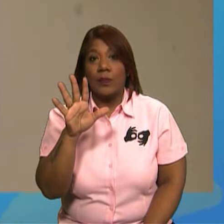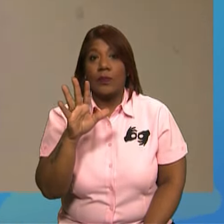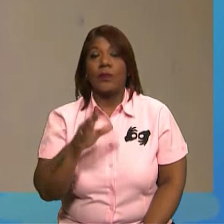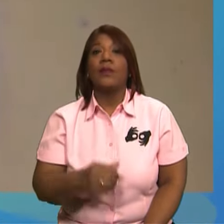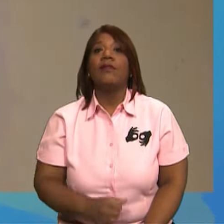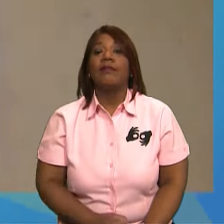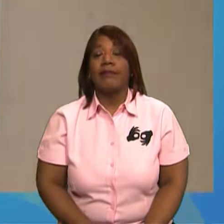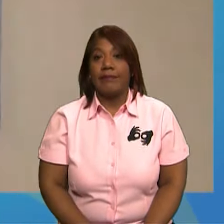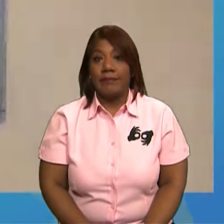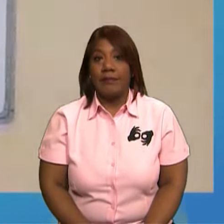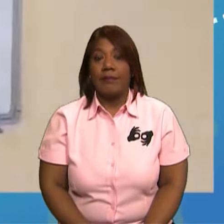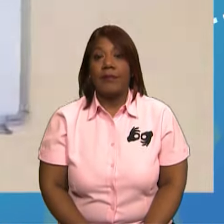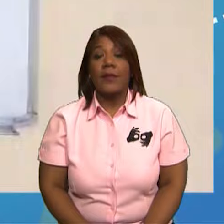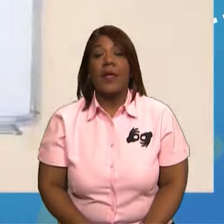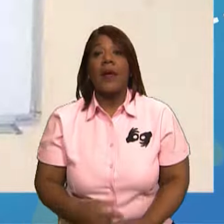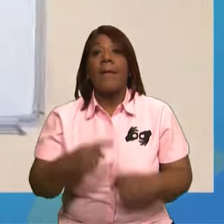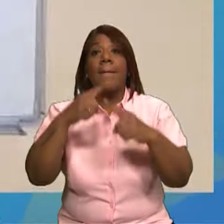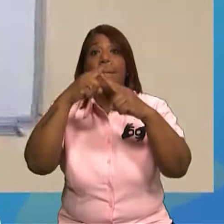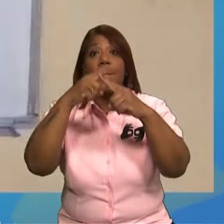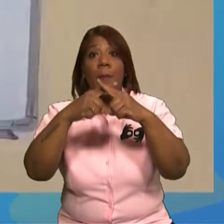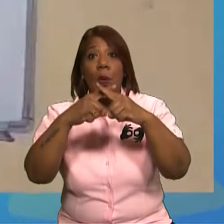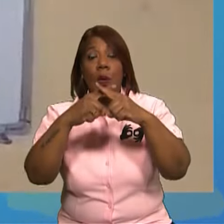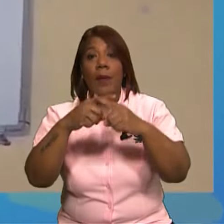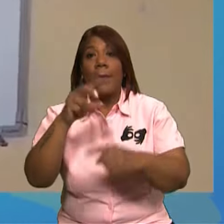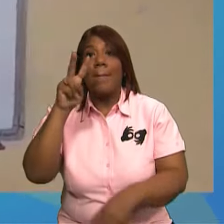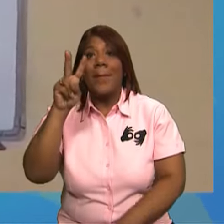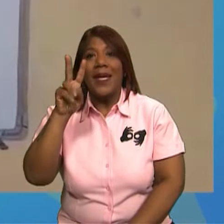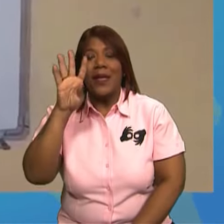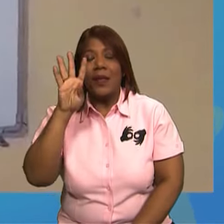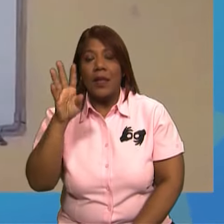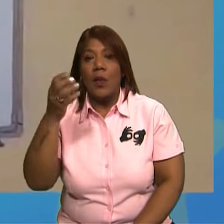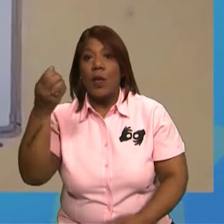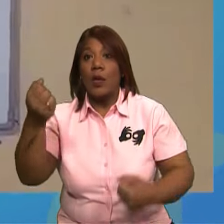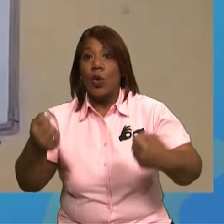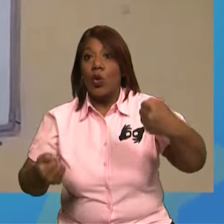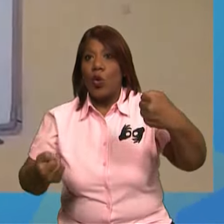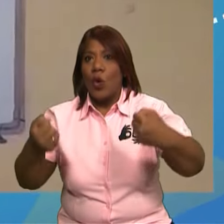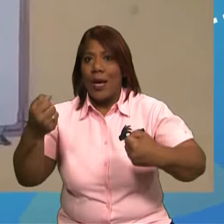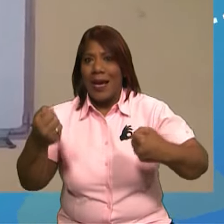el multiplicando. Y 24 es el multiplicador.